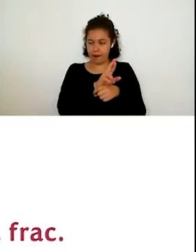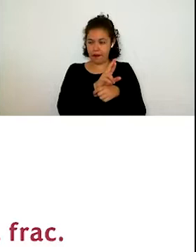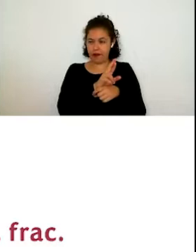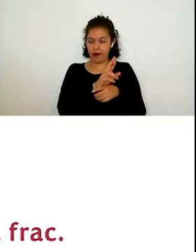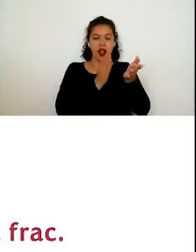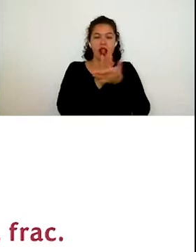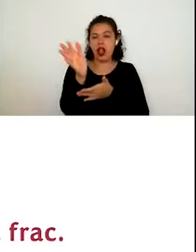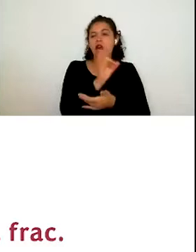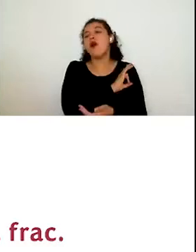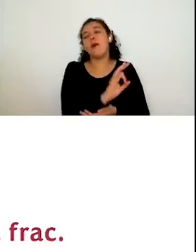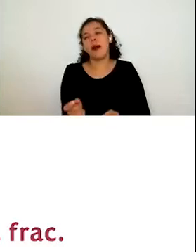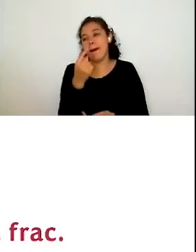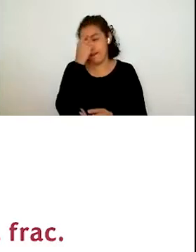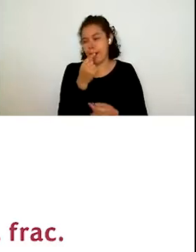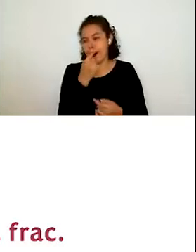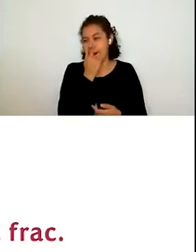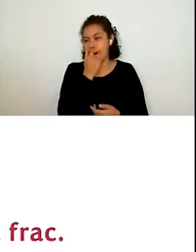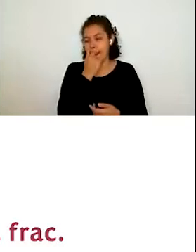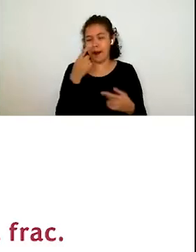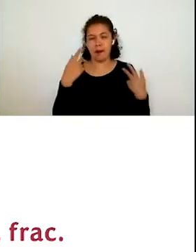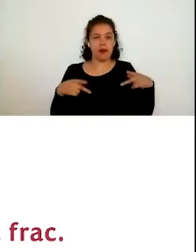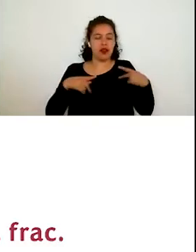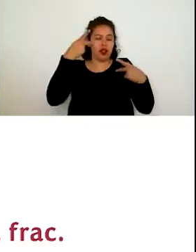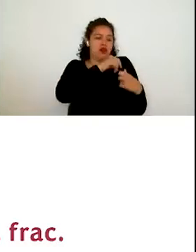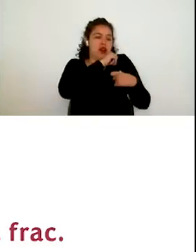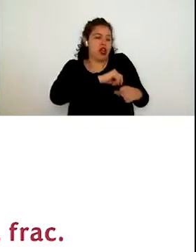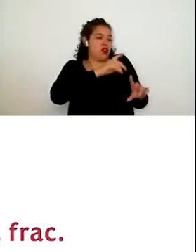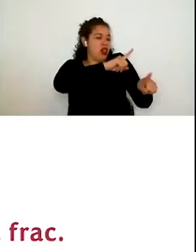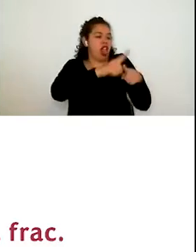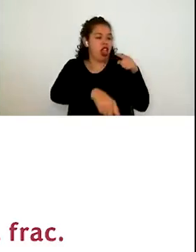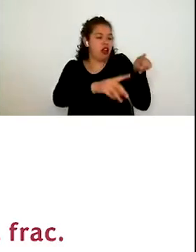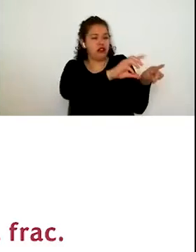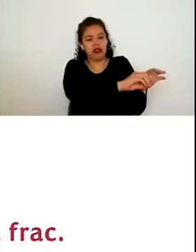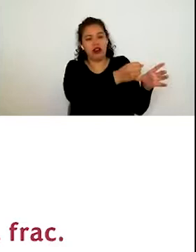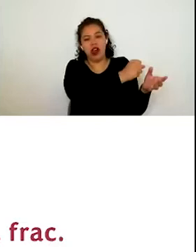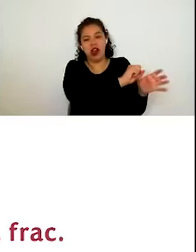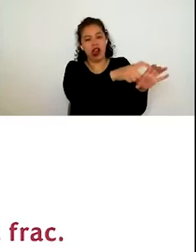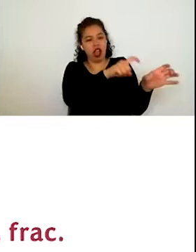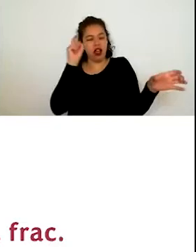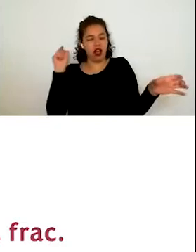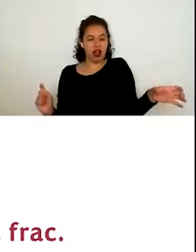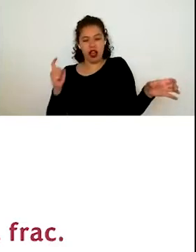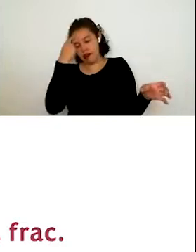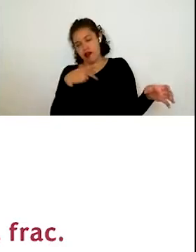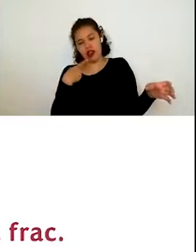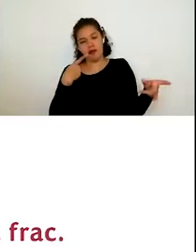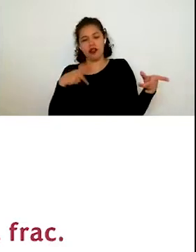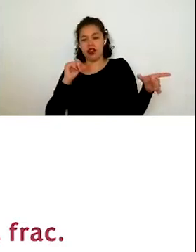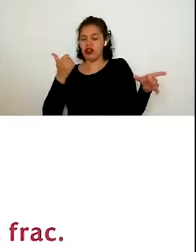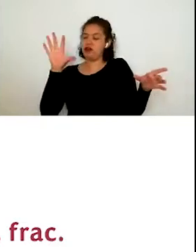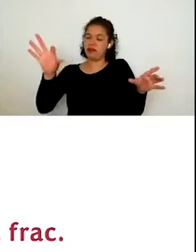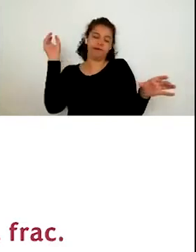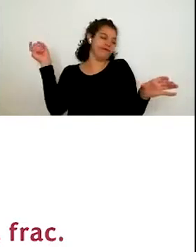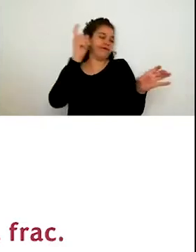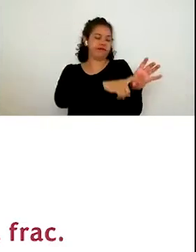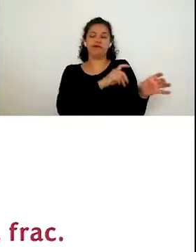para quitar a esta persona de ese cargo y nombrar un nuevo cargo. Tampoco, bueno, en el caso